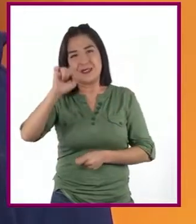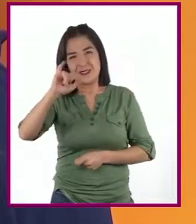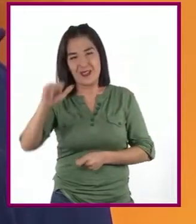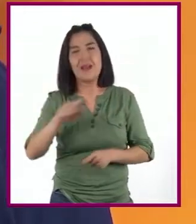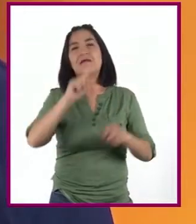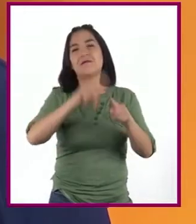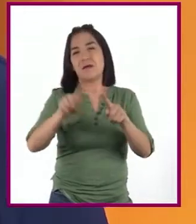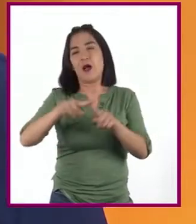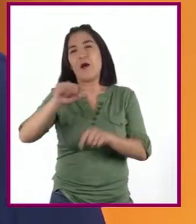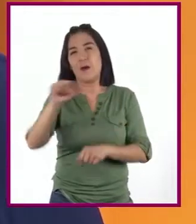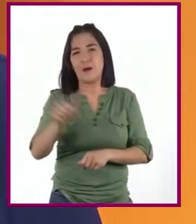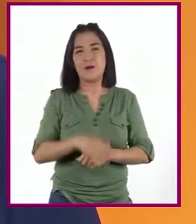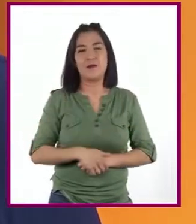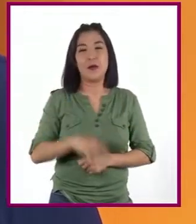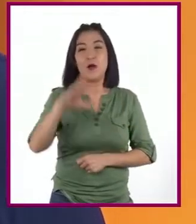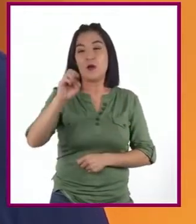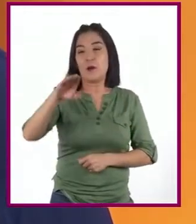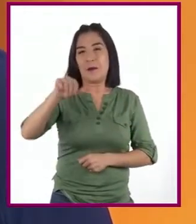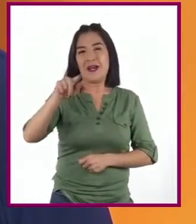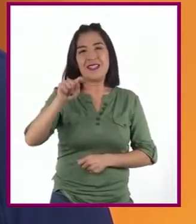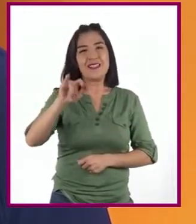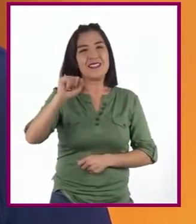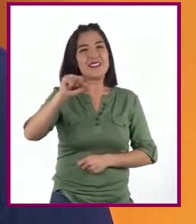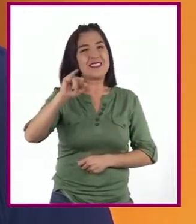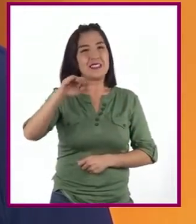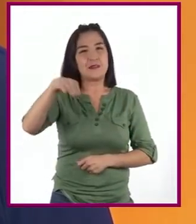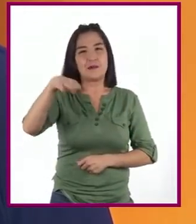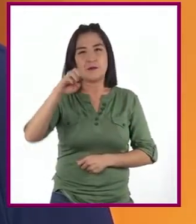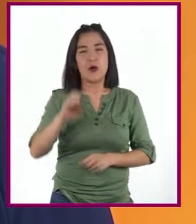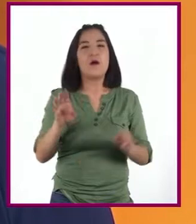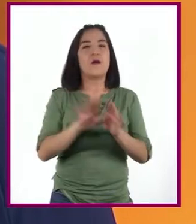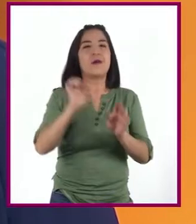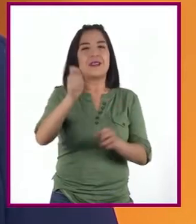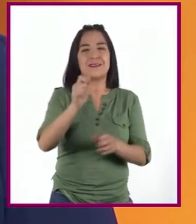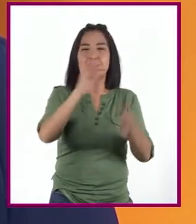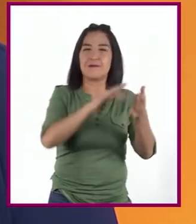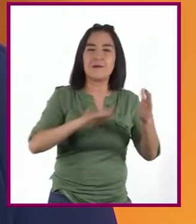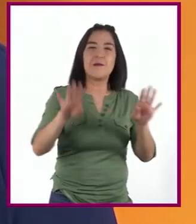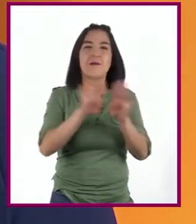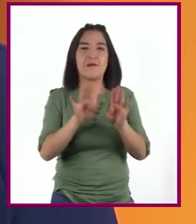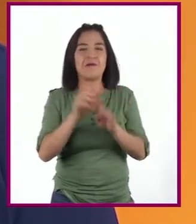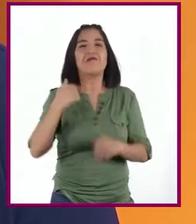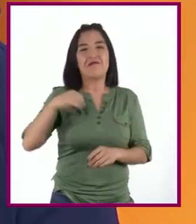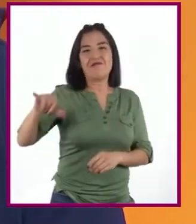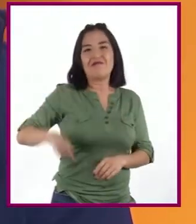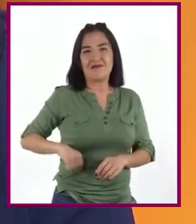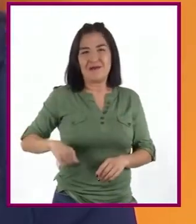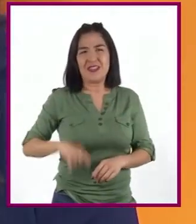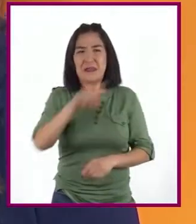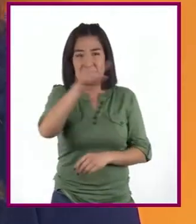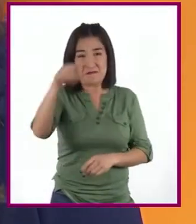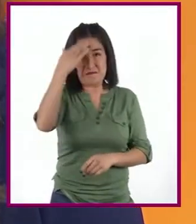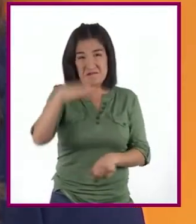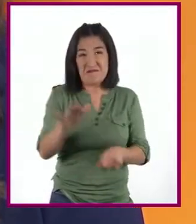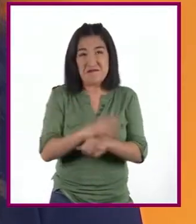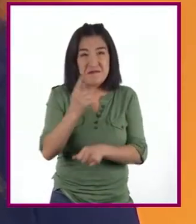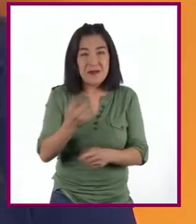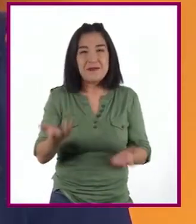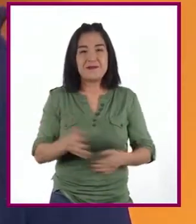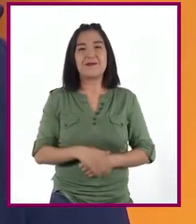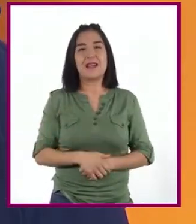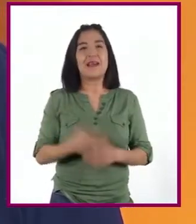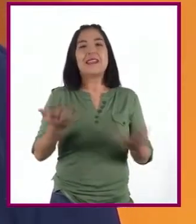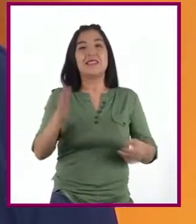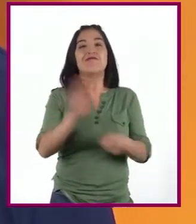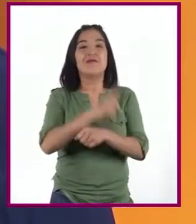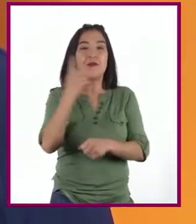géneros. El romanticismo es un movimiento literario que me interesa. ¿Y saben por qué?